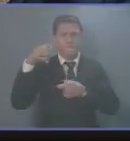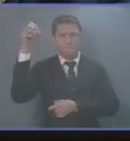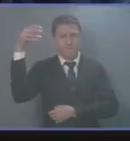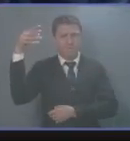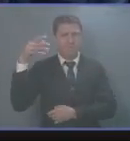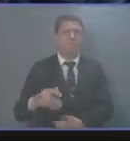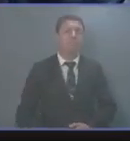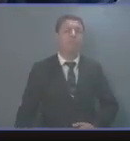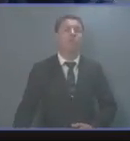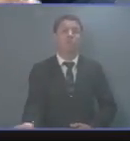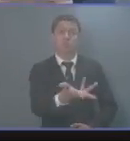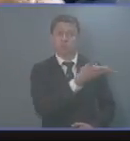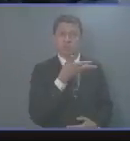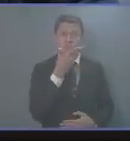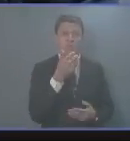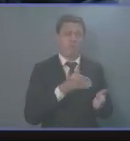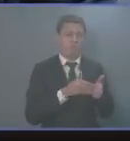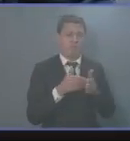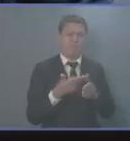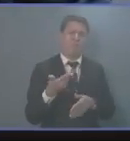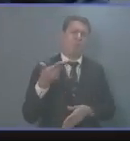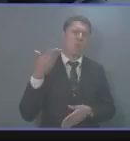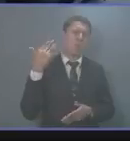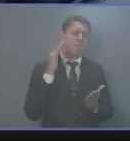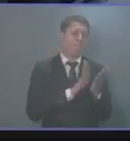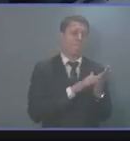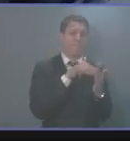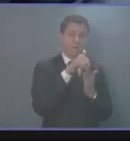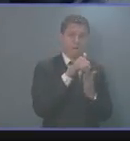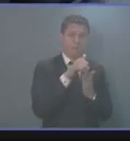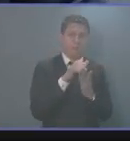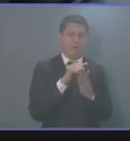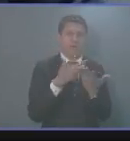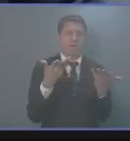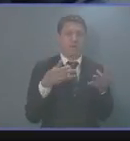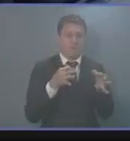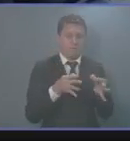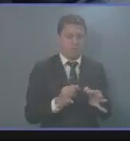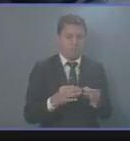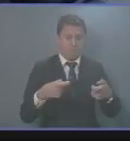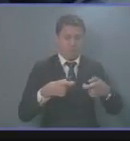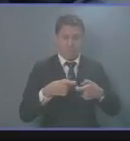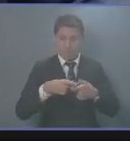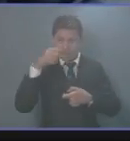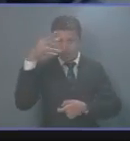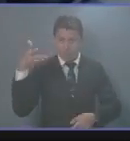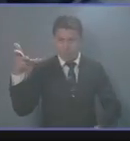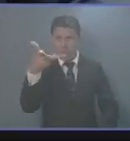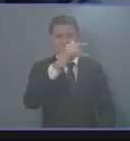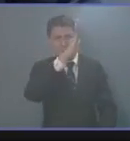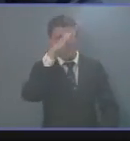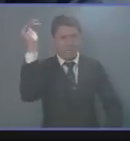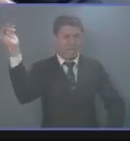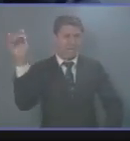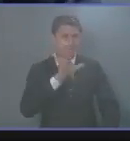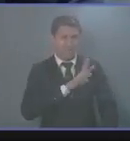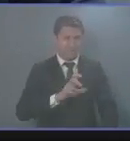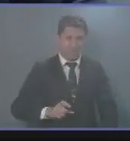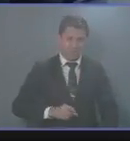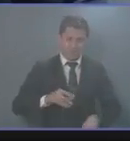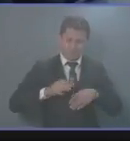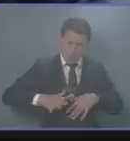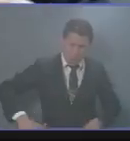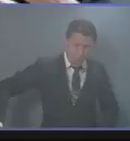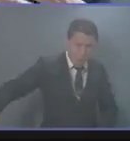nosotros comenzamos a diversificar la matriz energética a fin de ir generando las condiciones para entrar